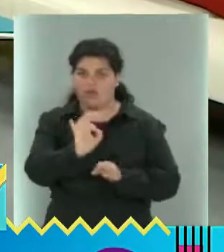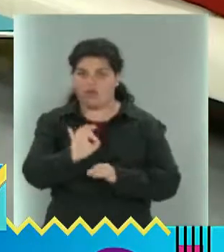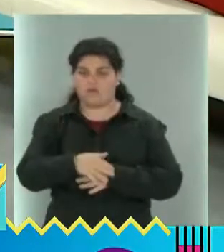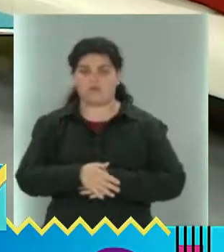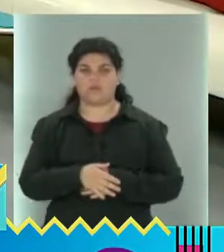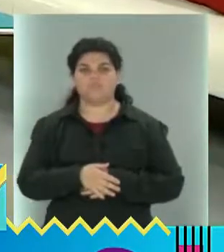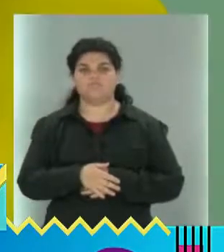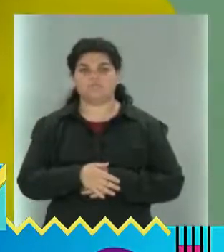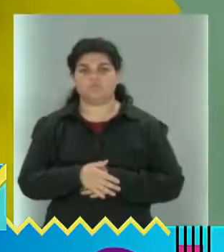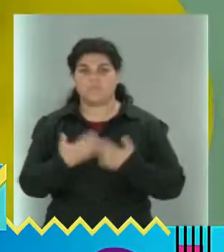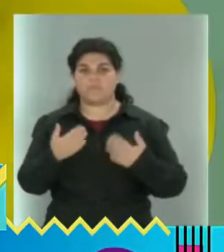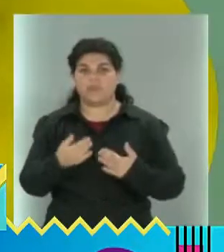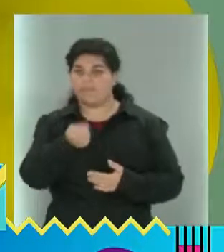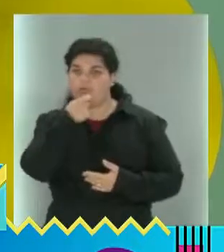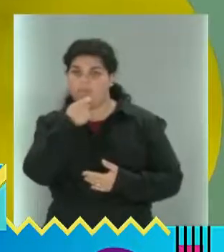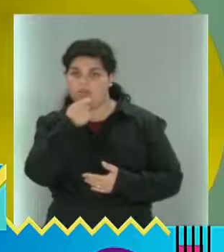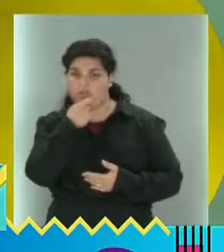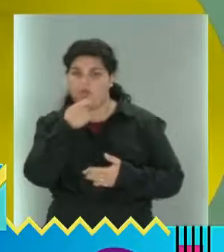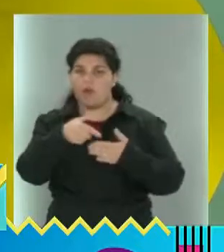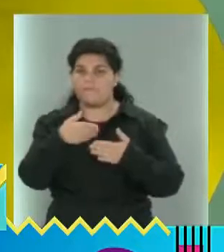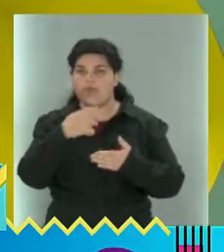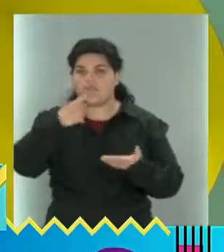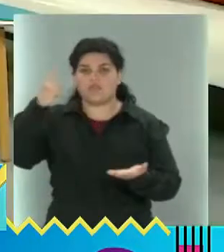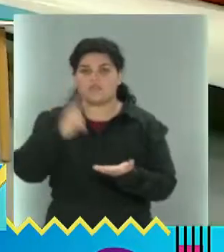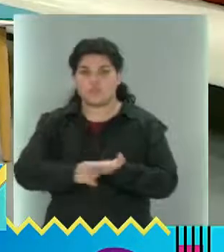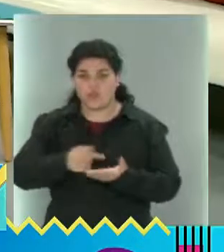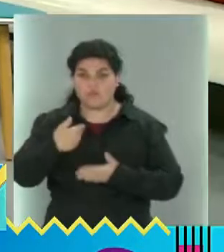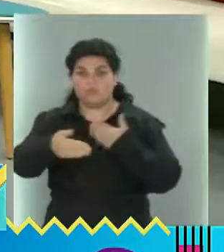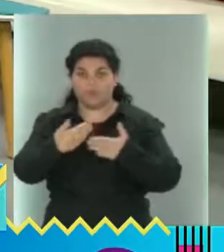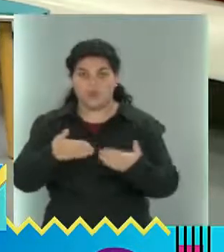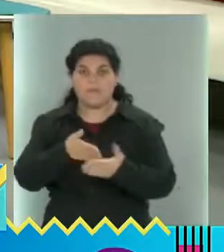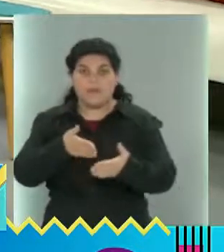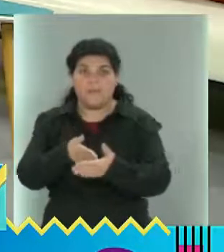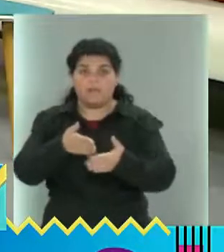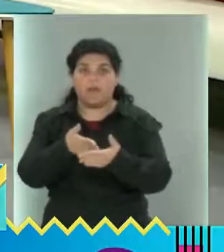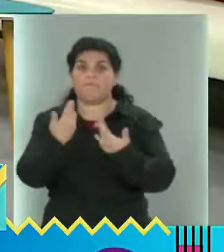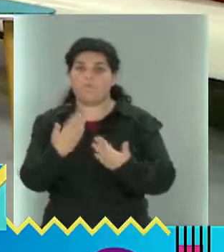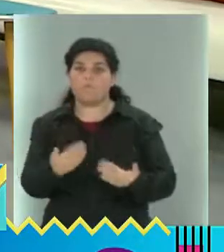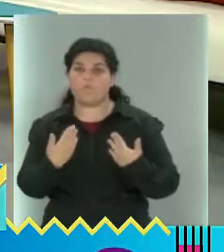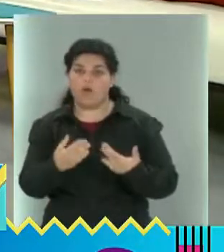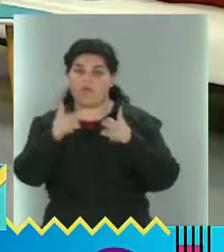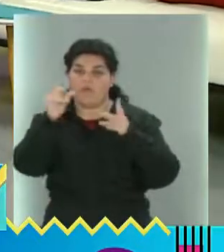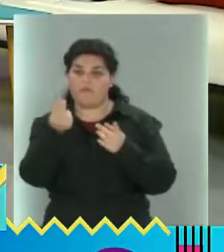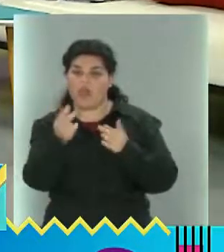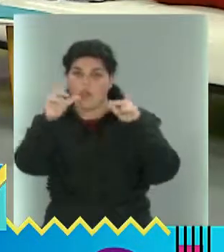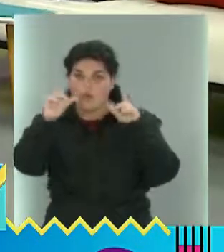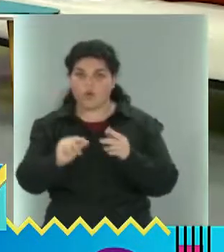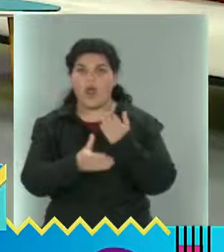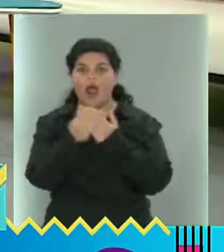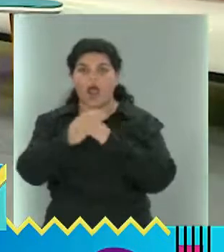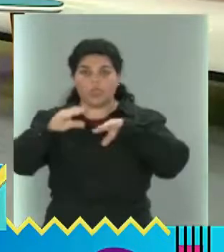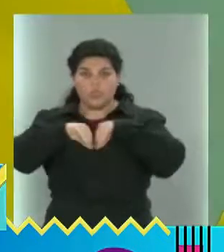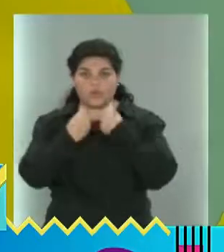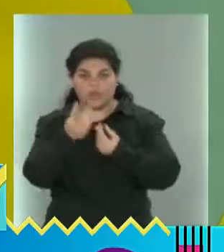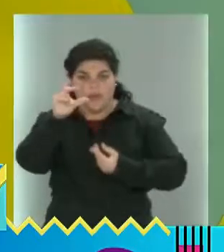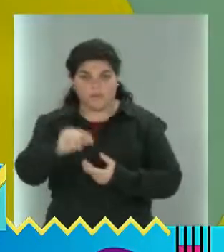digas, te agarro, te ato, y bueno, mientras está atado, lográs reducir de alguna manera el costo. Pero